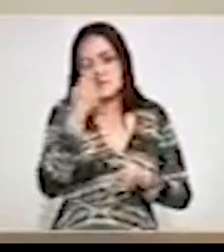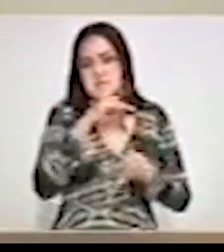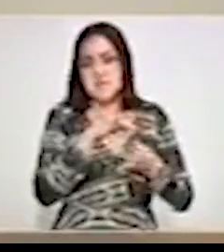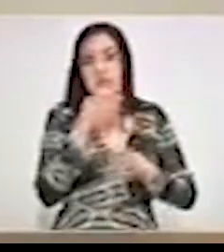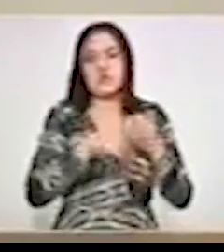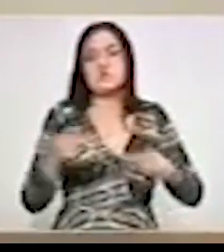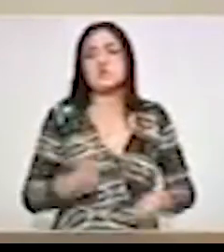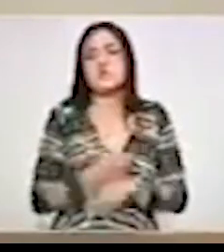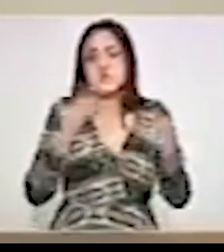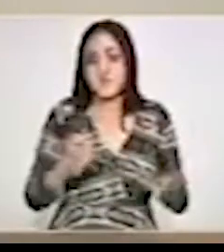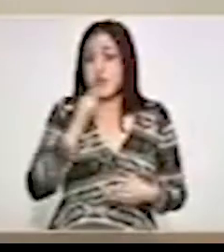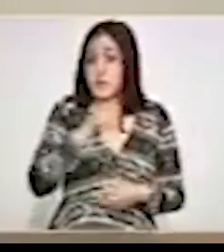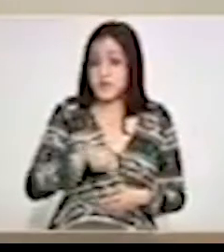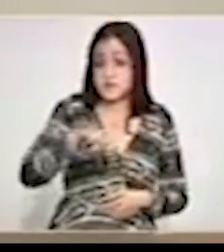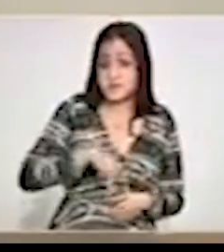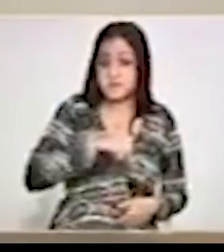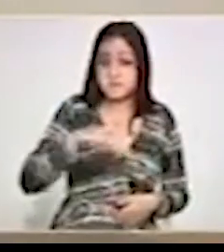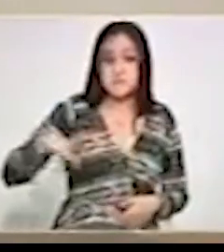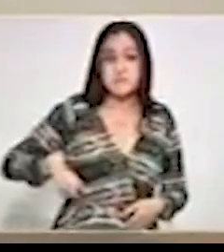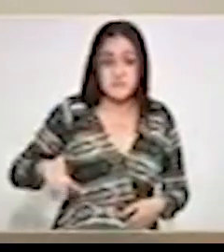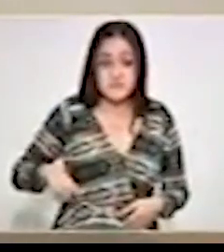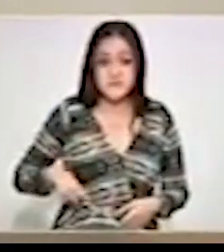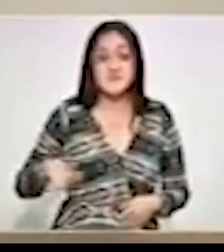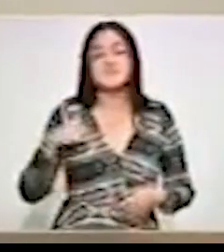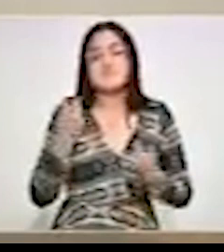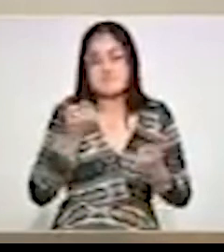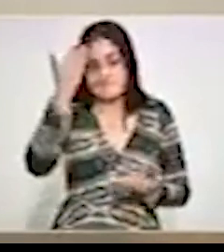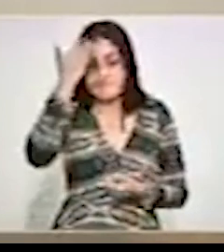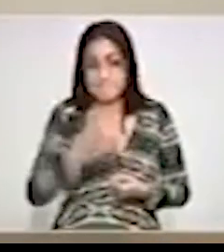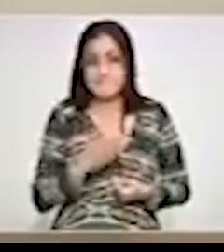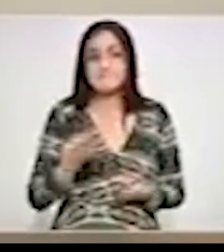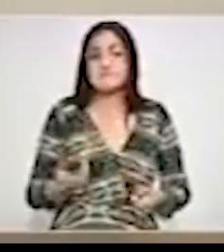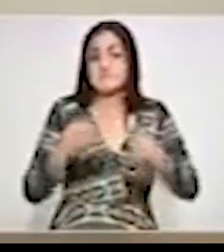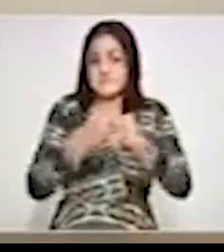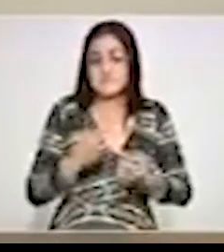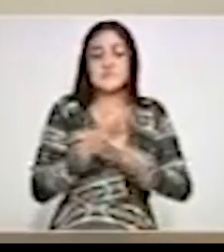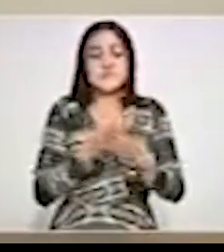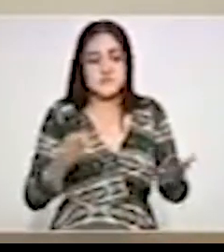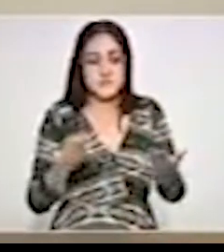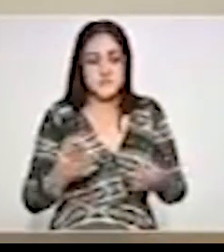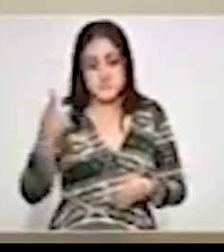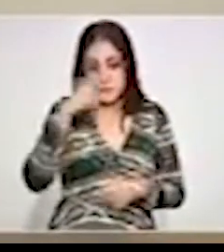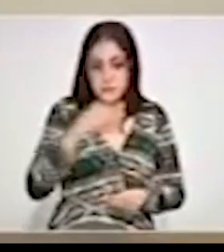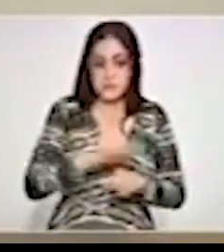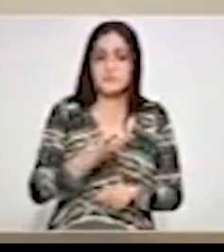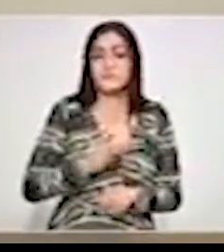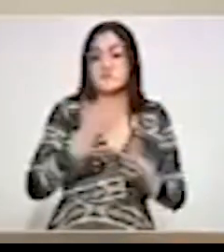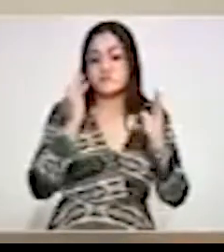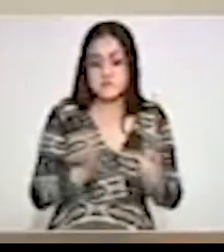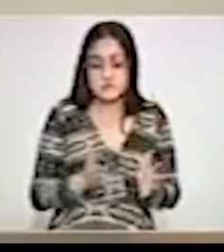nosotros, como gobierno, estamos con una estrategia de seguridad pública para